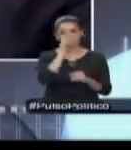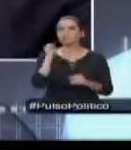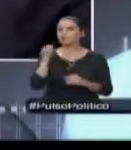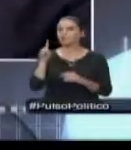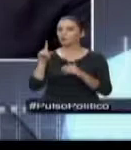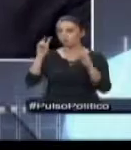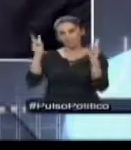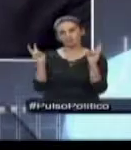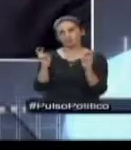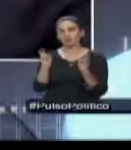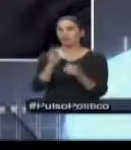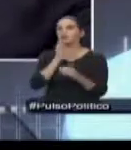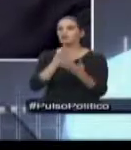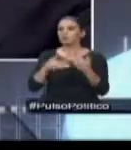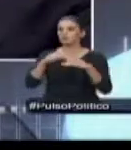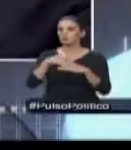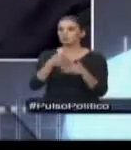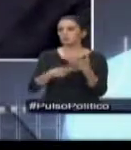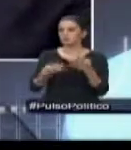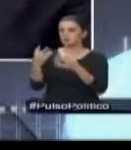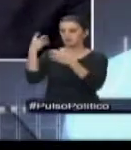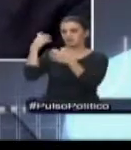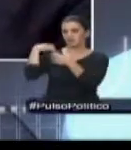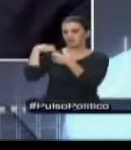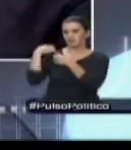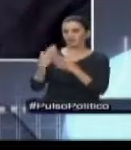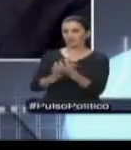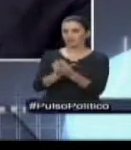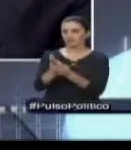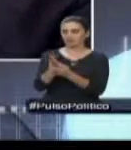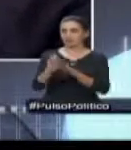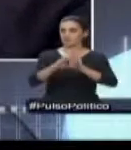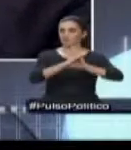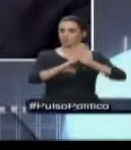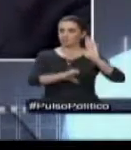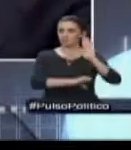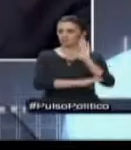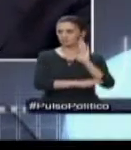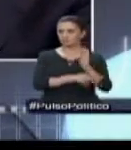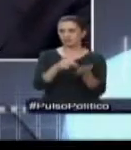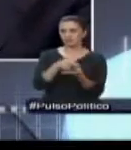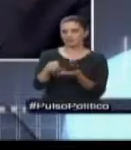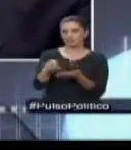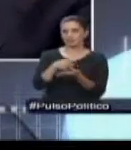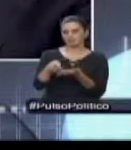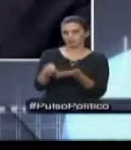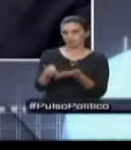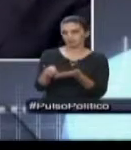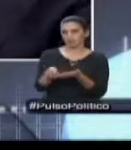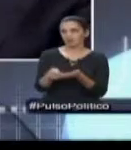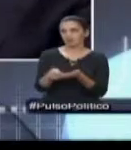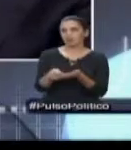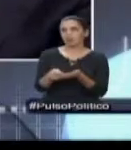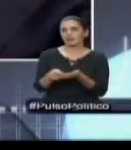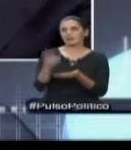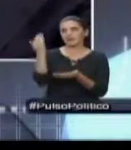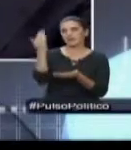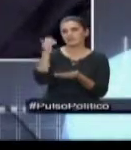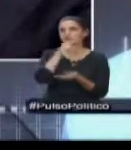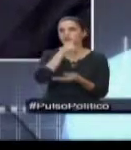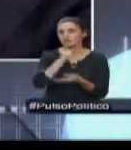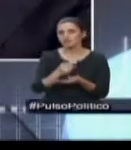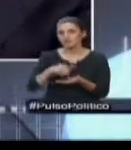las enmiendas trata de el que se garantice a través de la constitución el pago de las pensiones jubilares de los